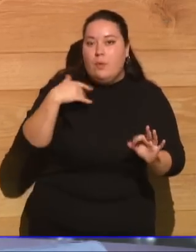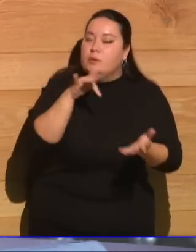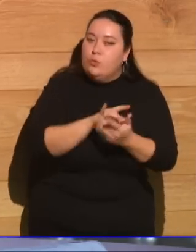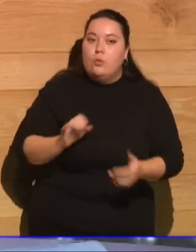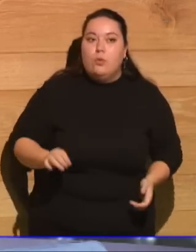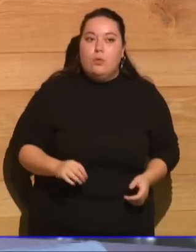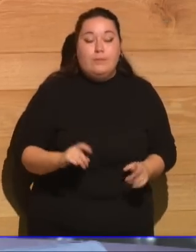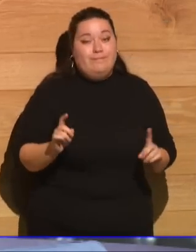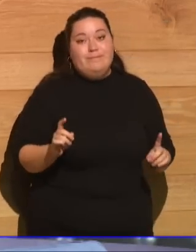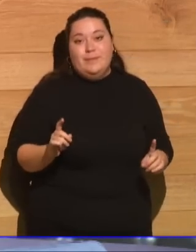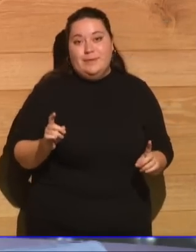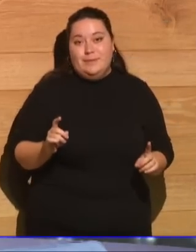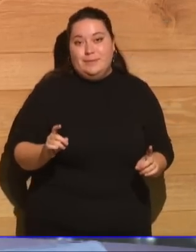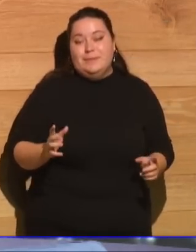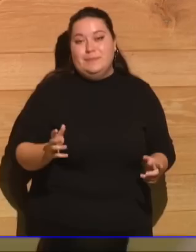No